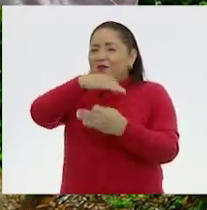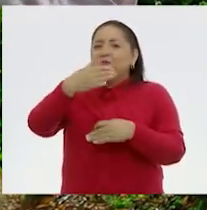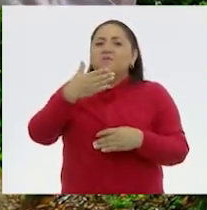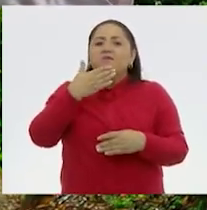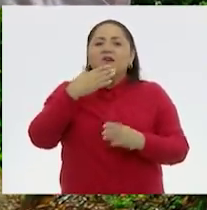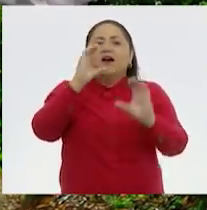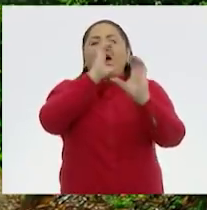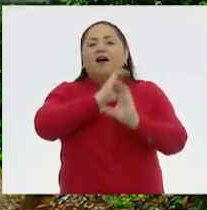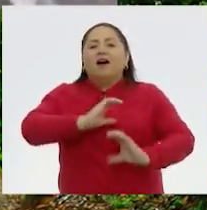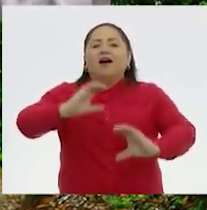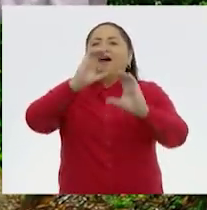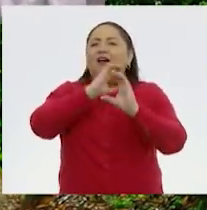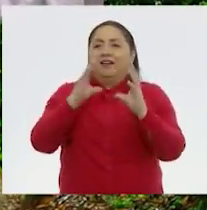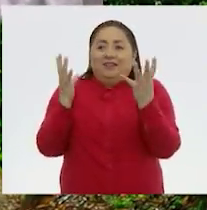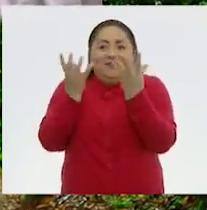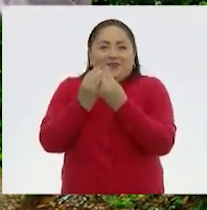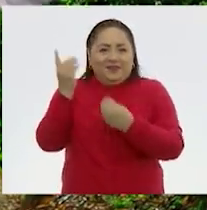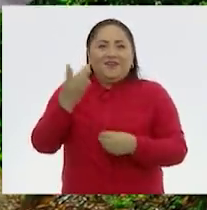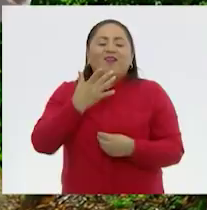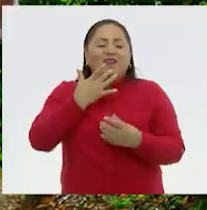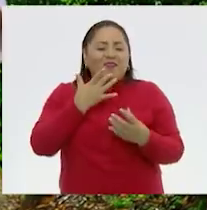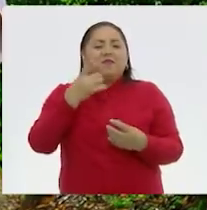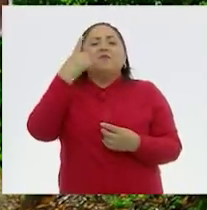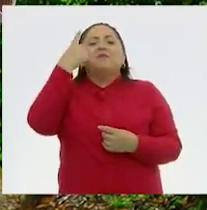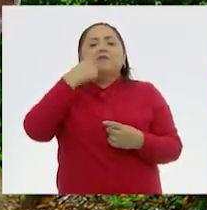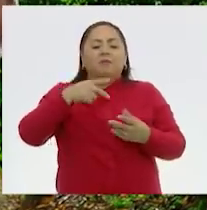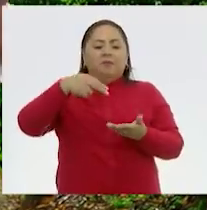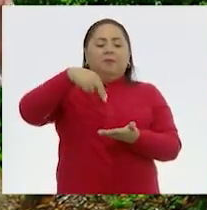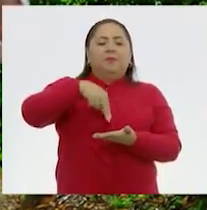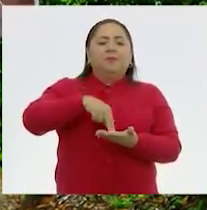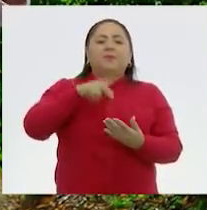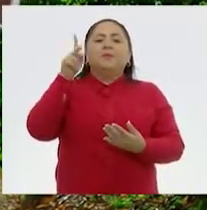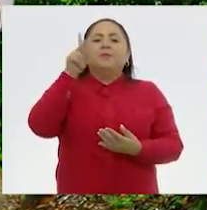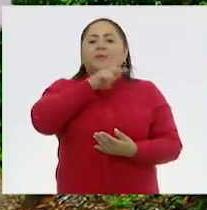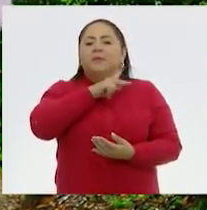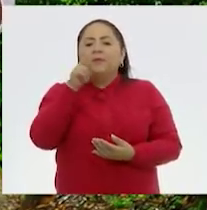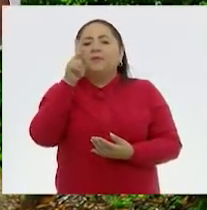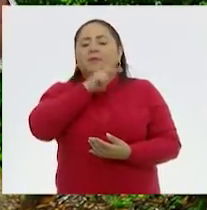empezaban a cantar a coro junto con él. Paramos y